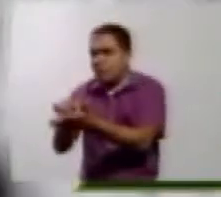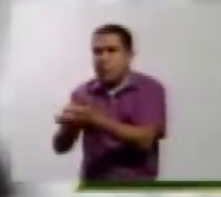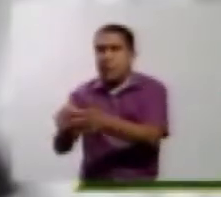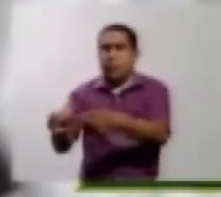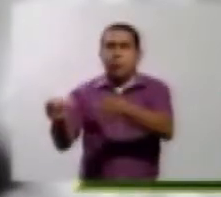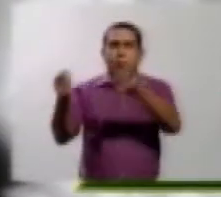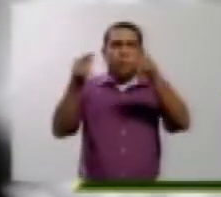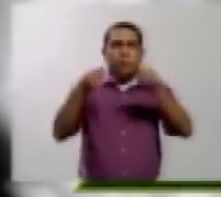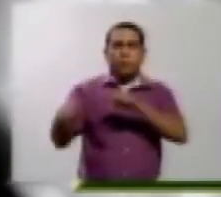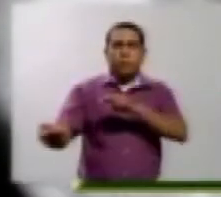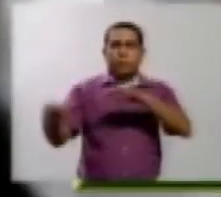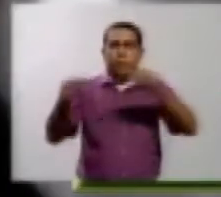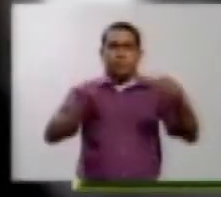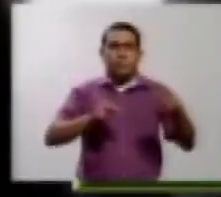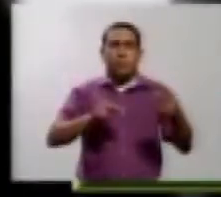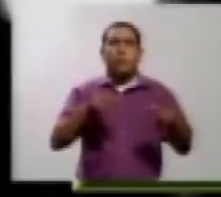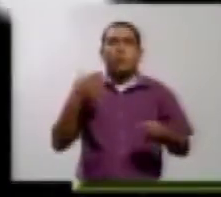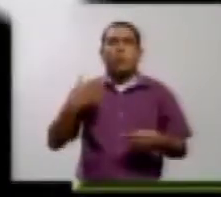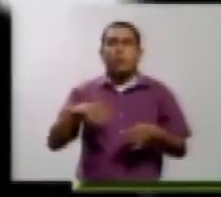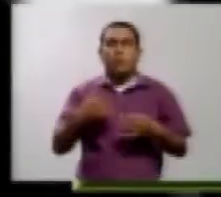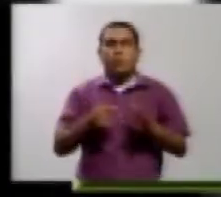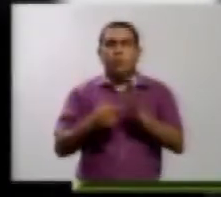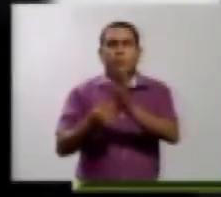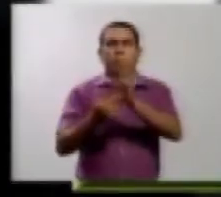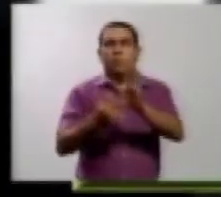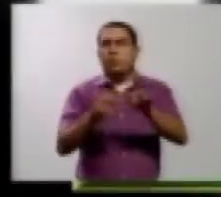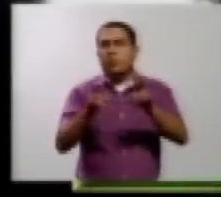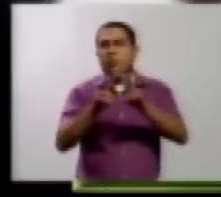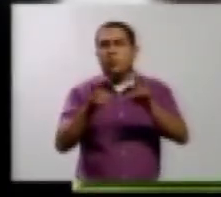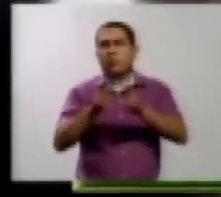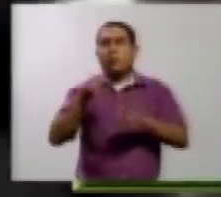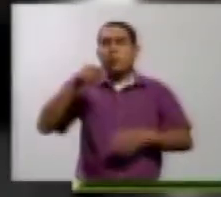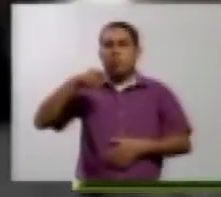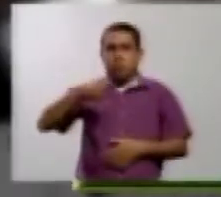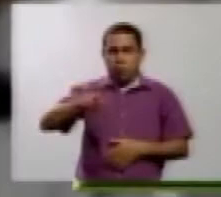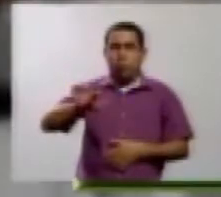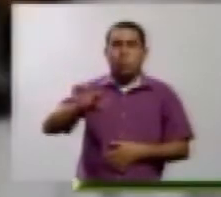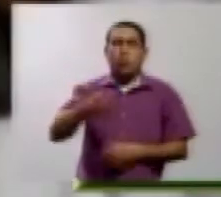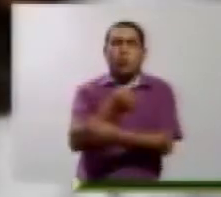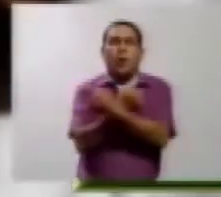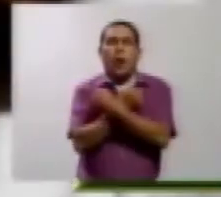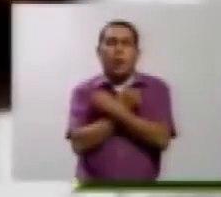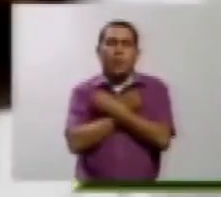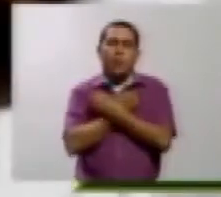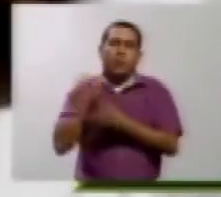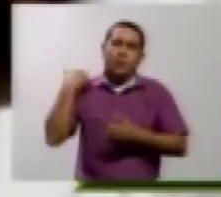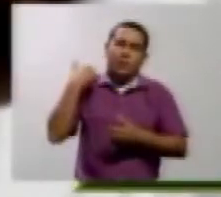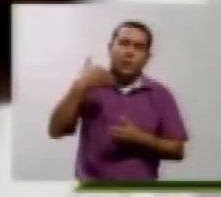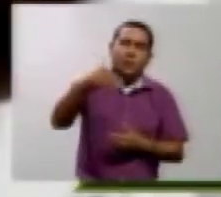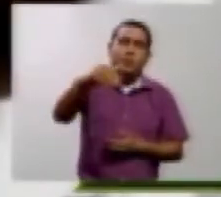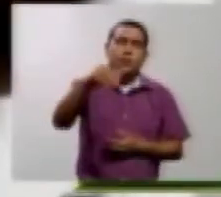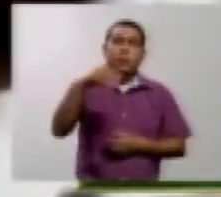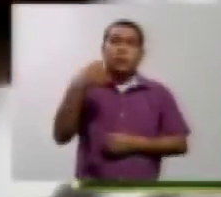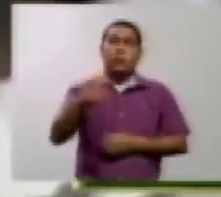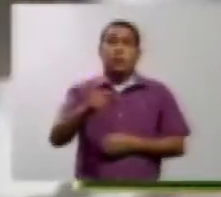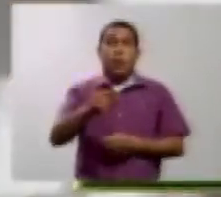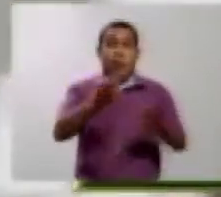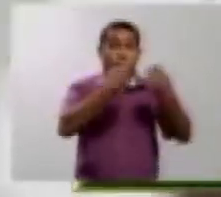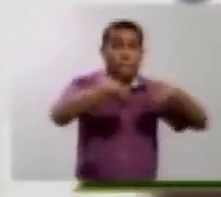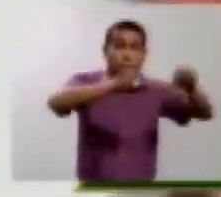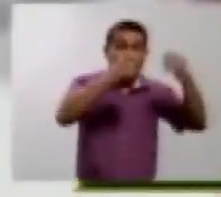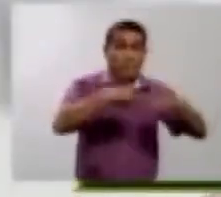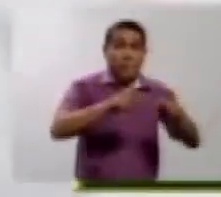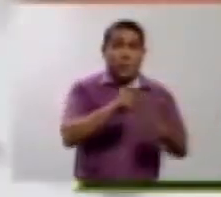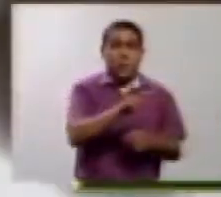de parte del disco que hizo José Gaviria en homenaje llamado A Juan Gabriel, Amor Eterno. Los ingresos que generen las ventas de este